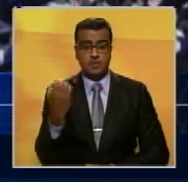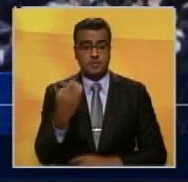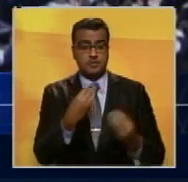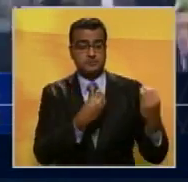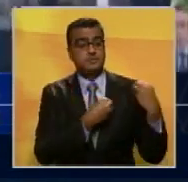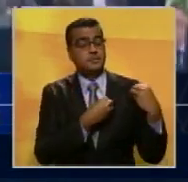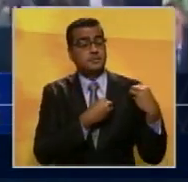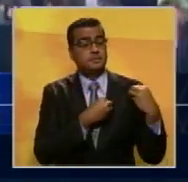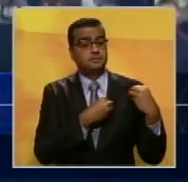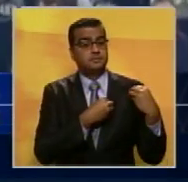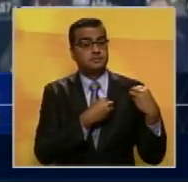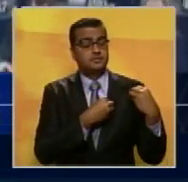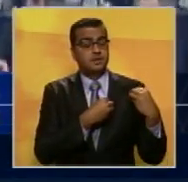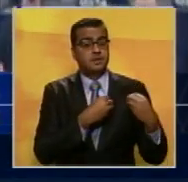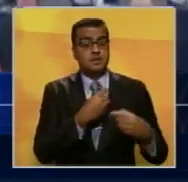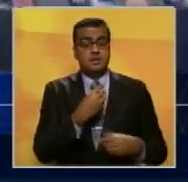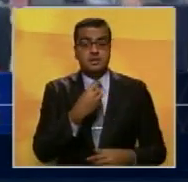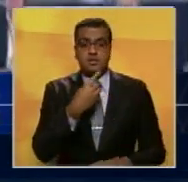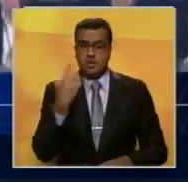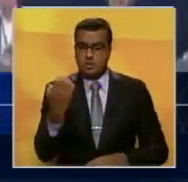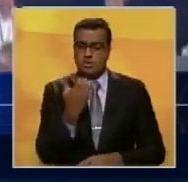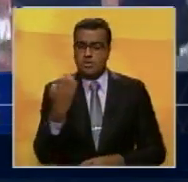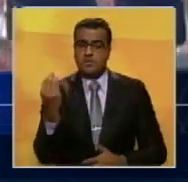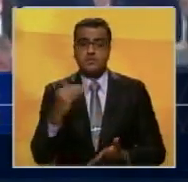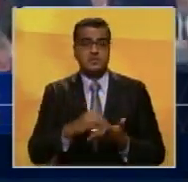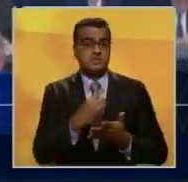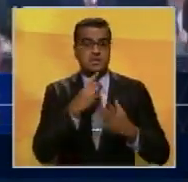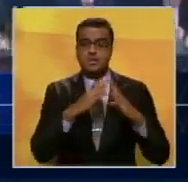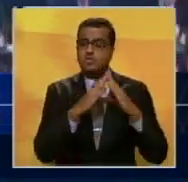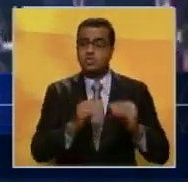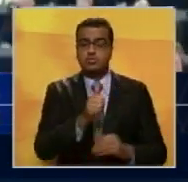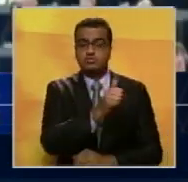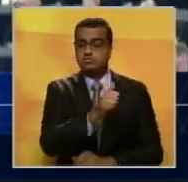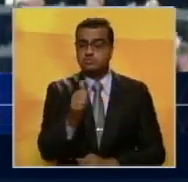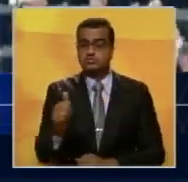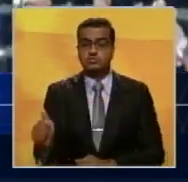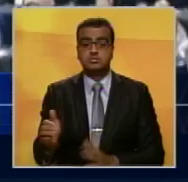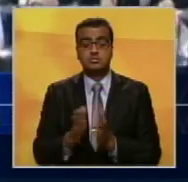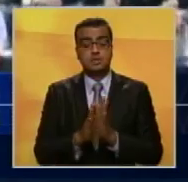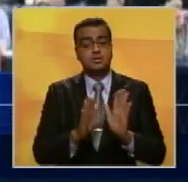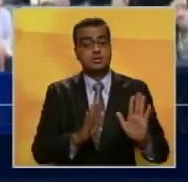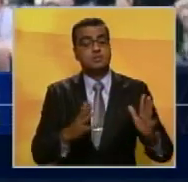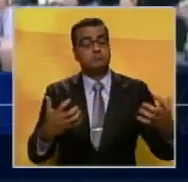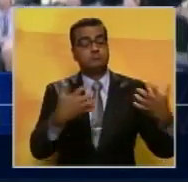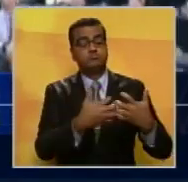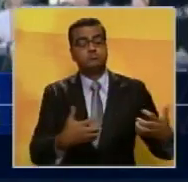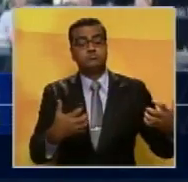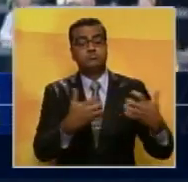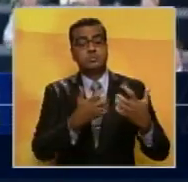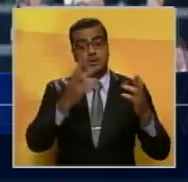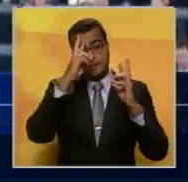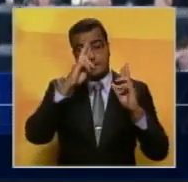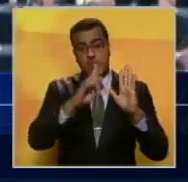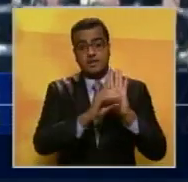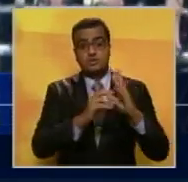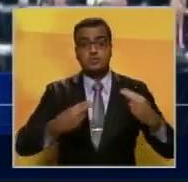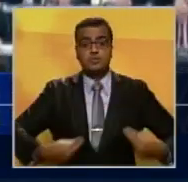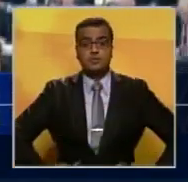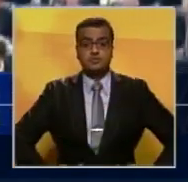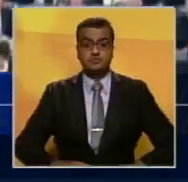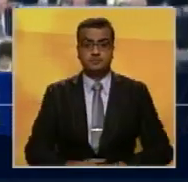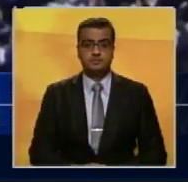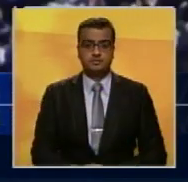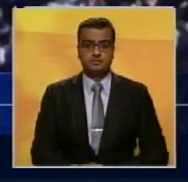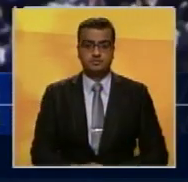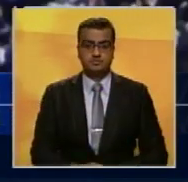la diplomacia comunitarios insistirán en que todas las partes se abstengan de la violencia y respeten los derechos humanos.